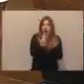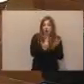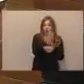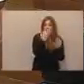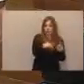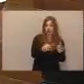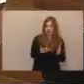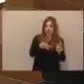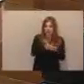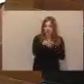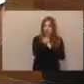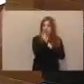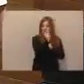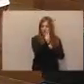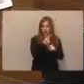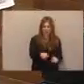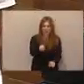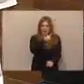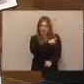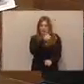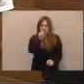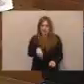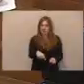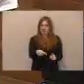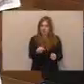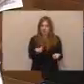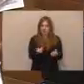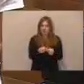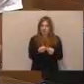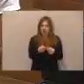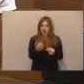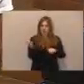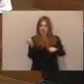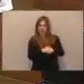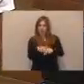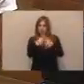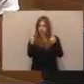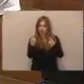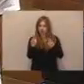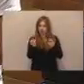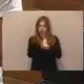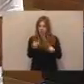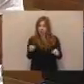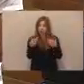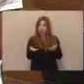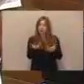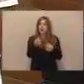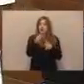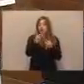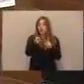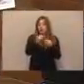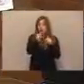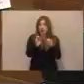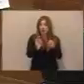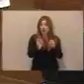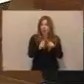un precio exorbitado, por supuesto, y sin contribuir a las arques públicas. Pero no solo de esta manera se malversa el